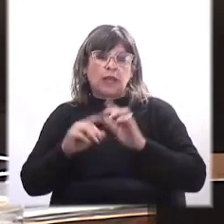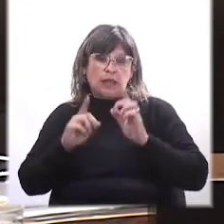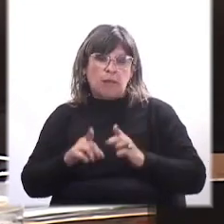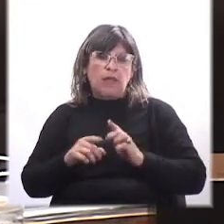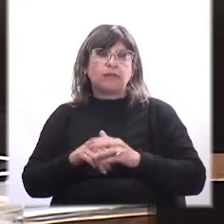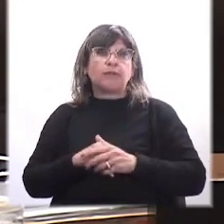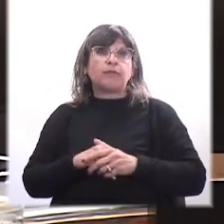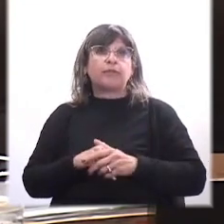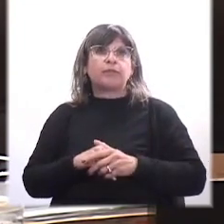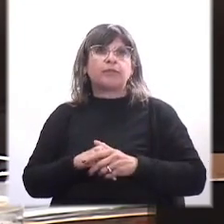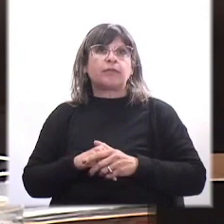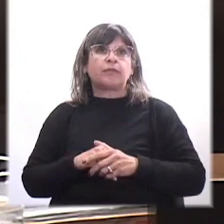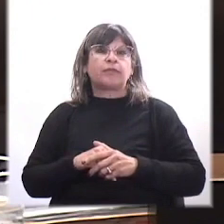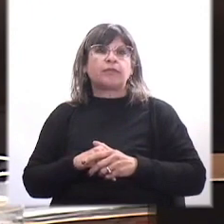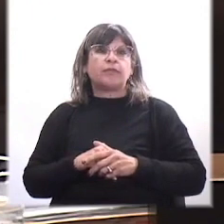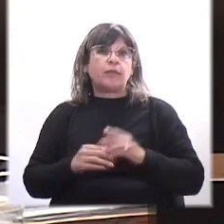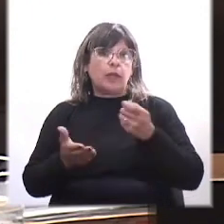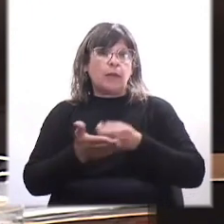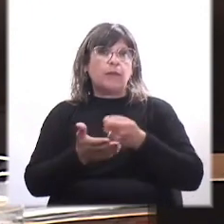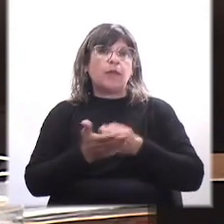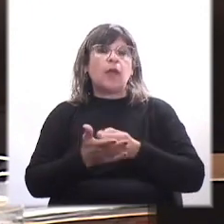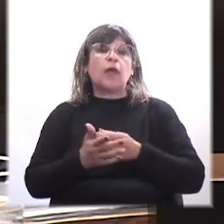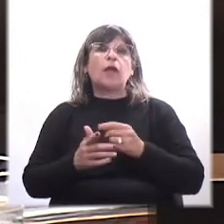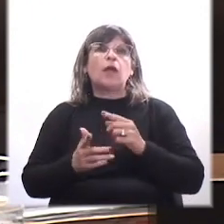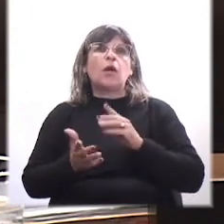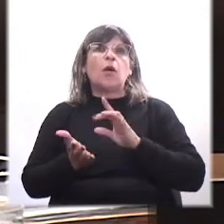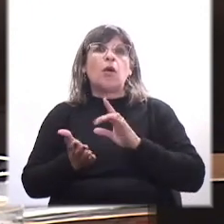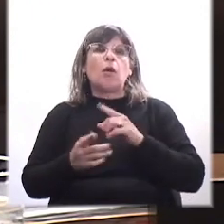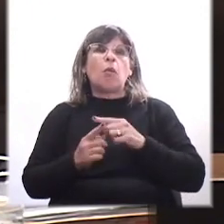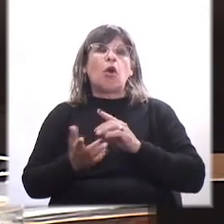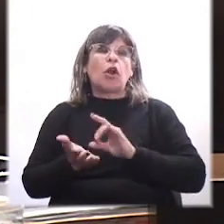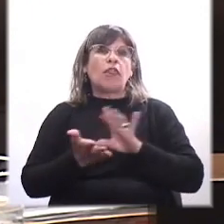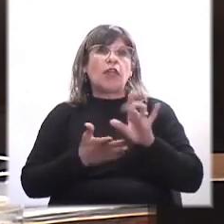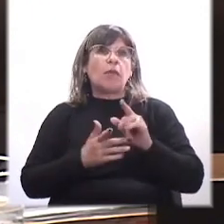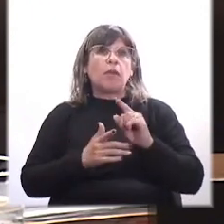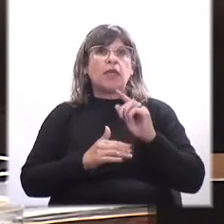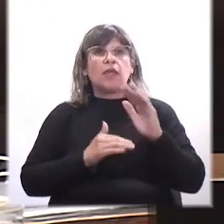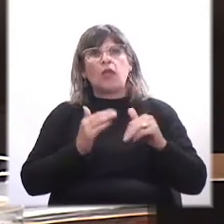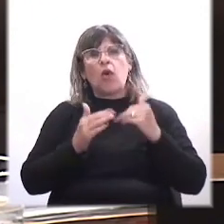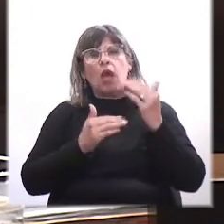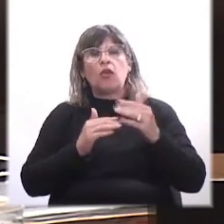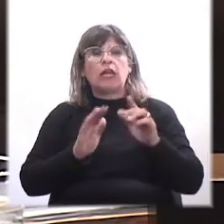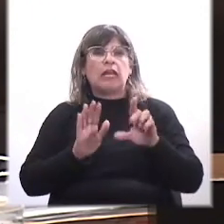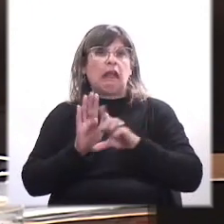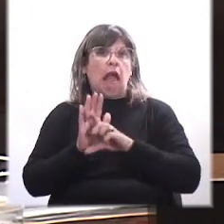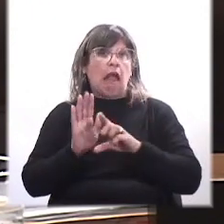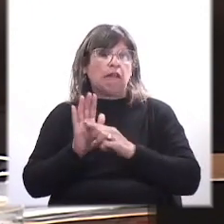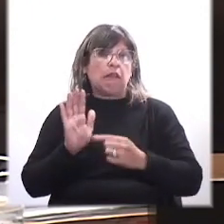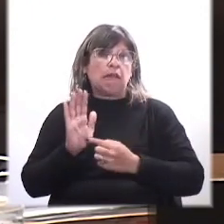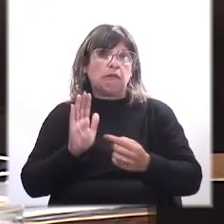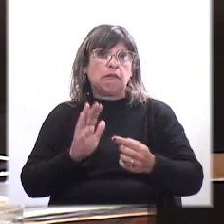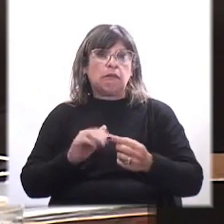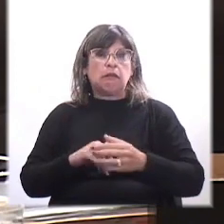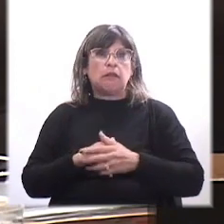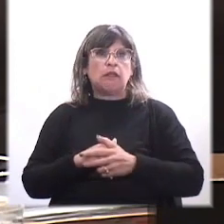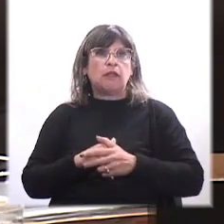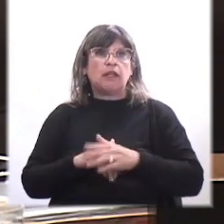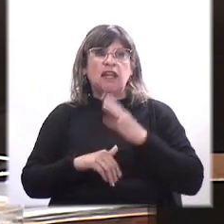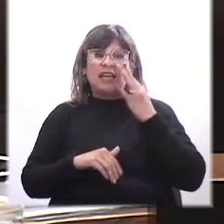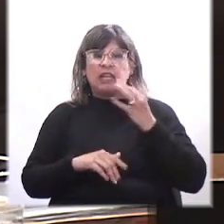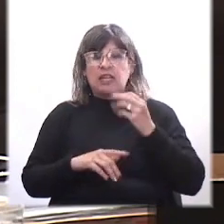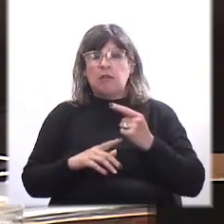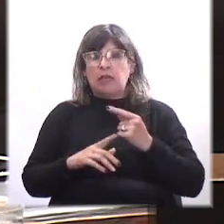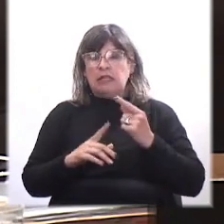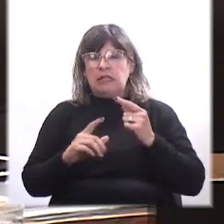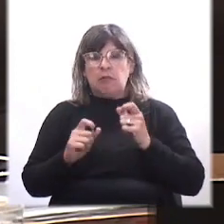También indemnizaciones por despidos superiores a lo legal vigente que realmente rompen